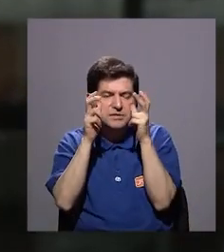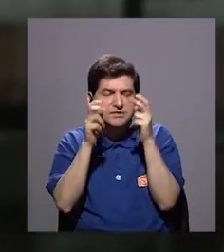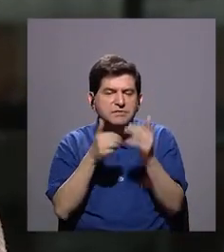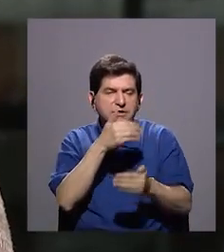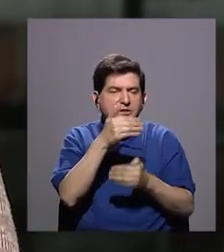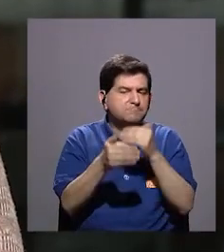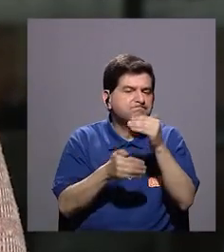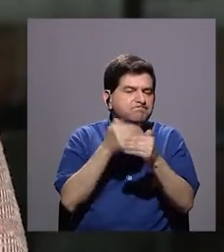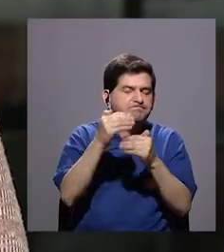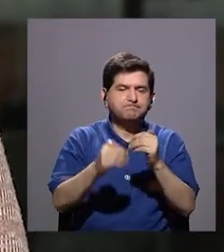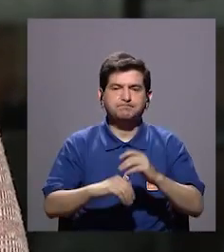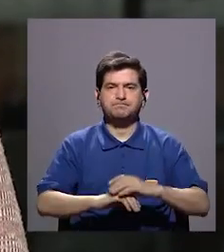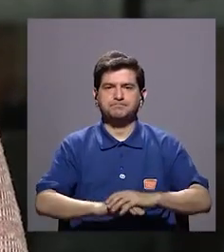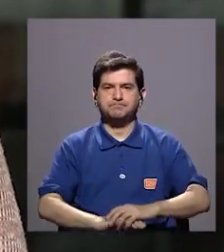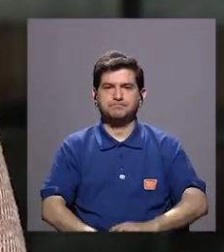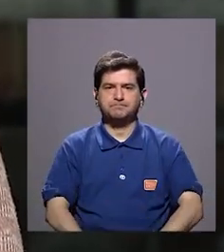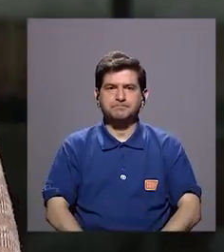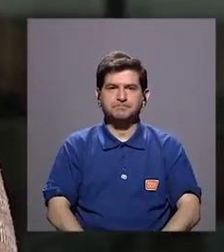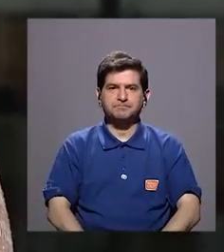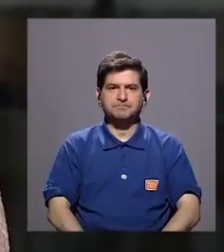percibiendo.